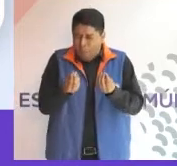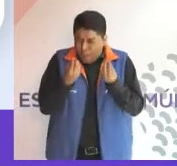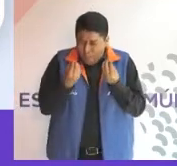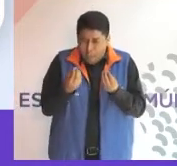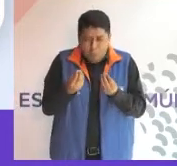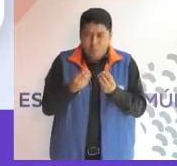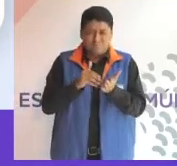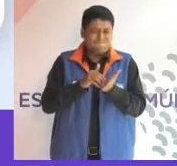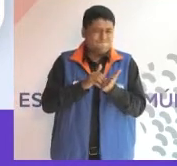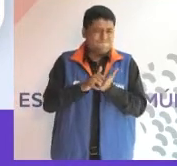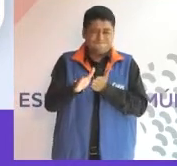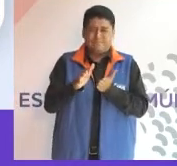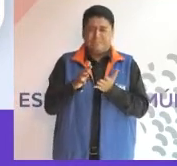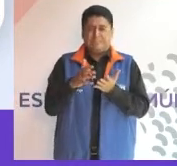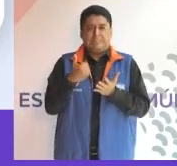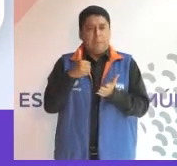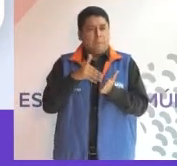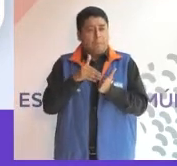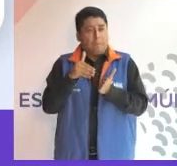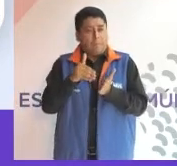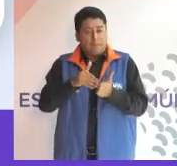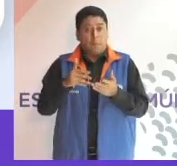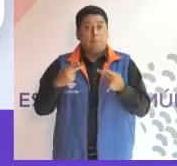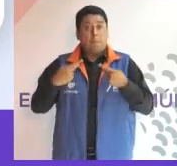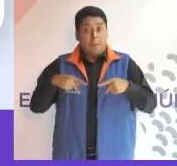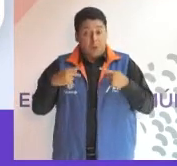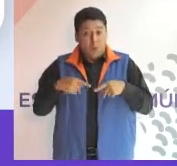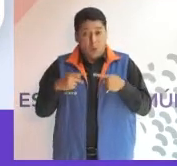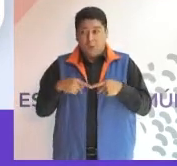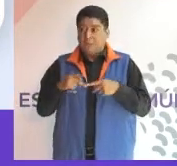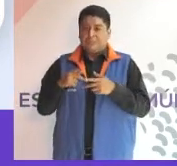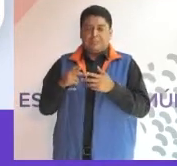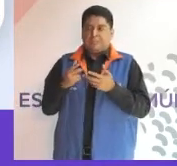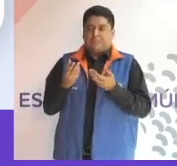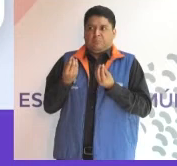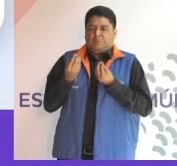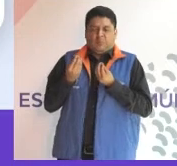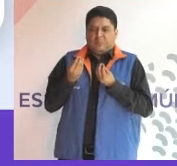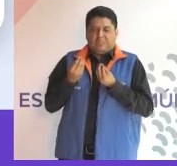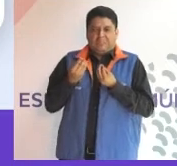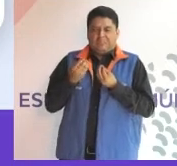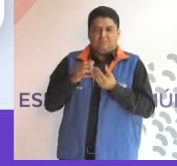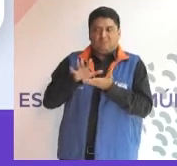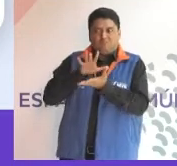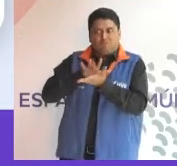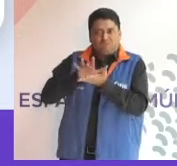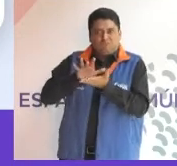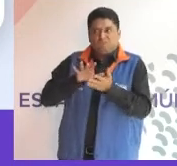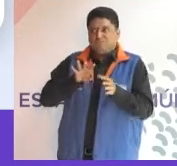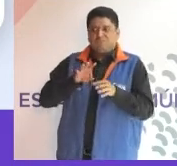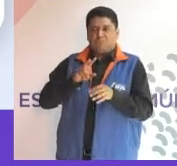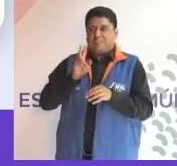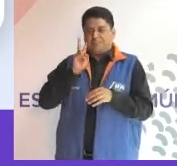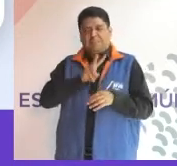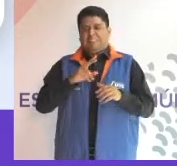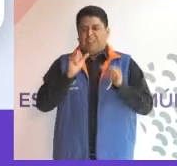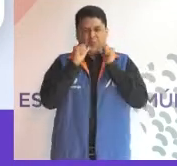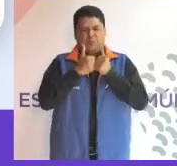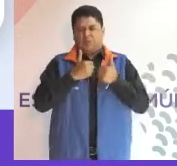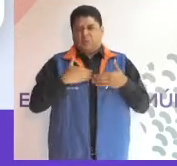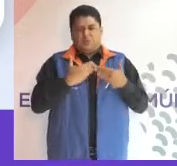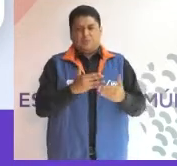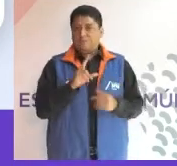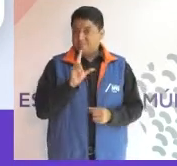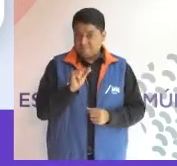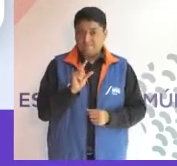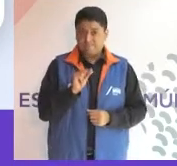activos en organizaciones voluntarias a 1.200.000, una cosa dramática. Y el otro tema que